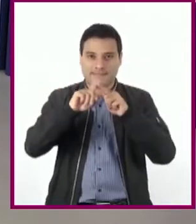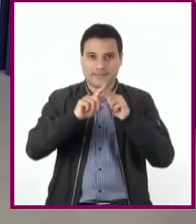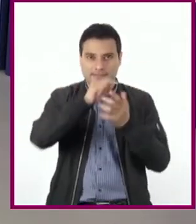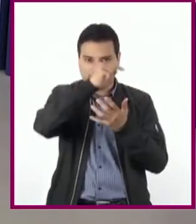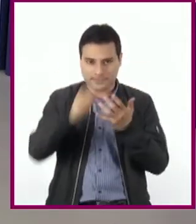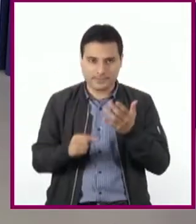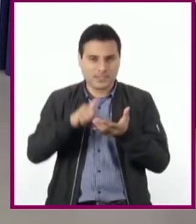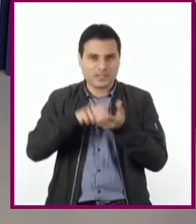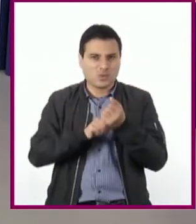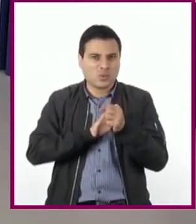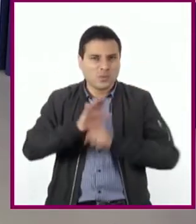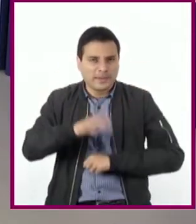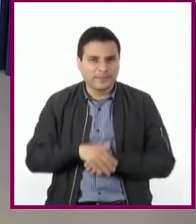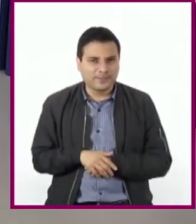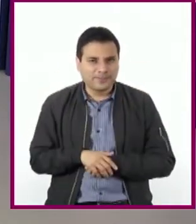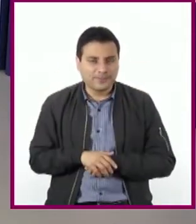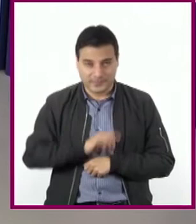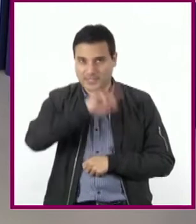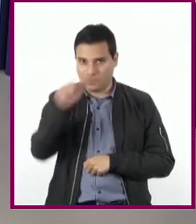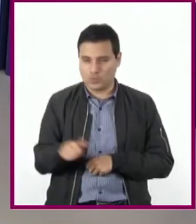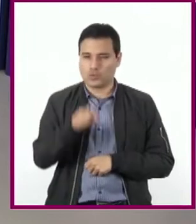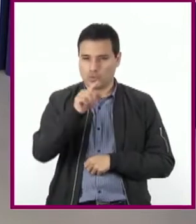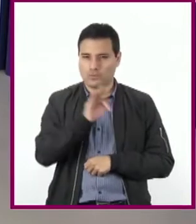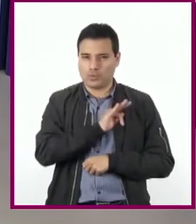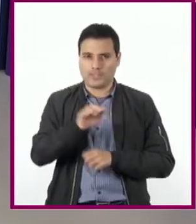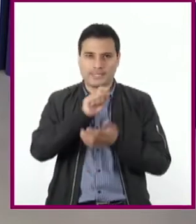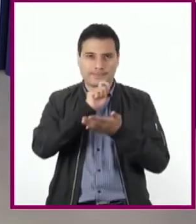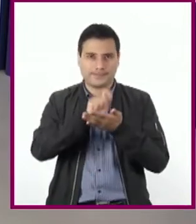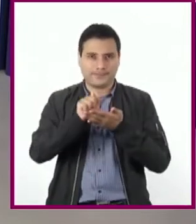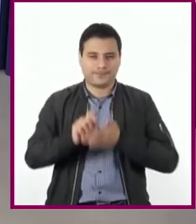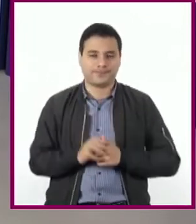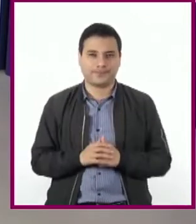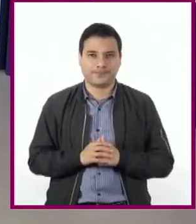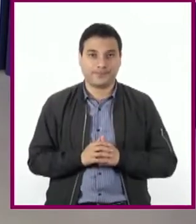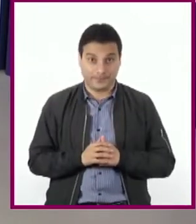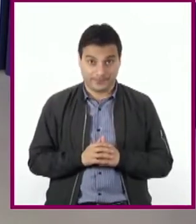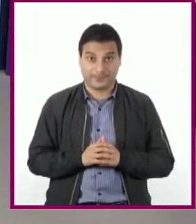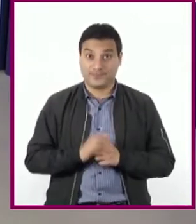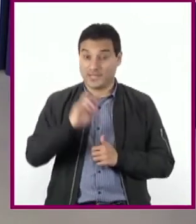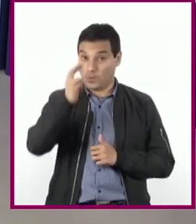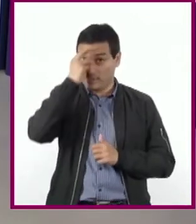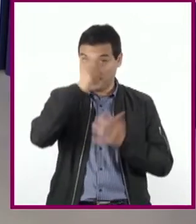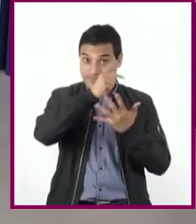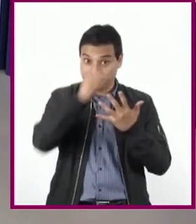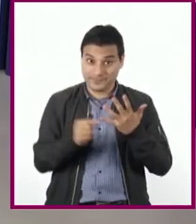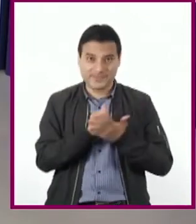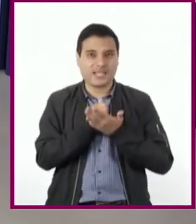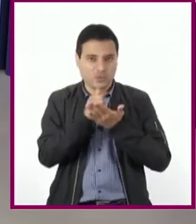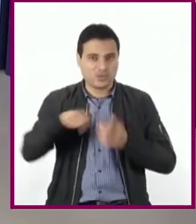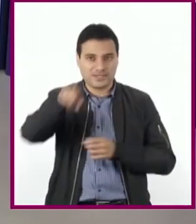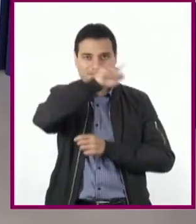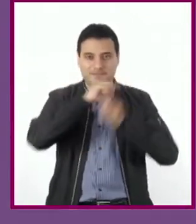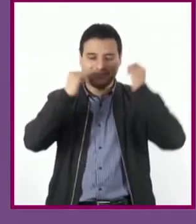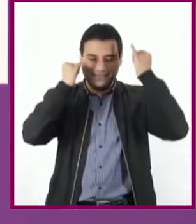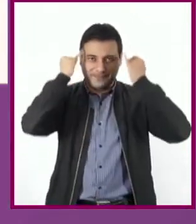suya en casa. Registren lo más importante, porque son herramientas creativas.